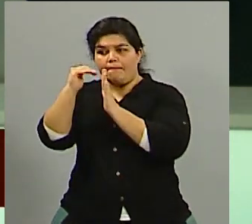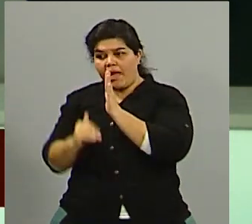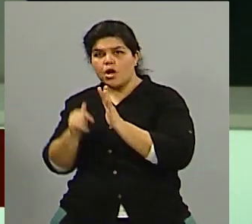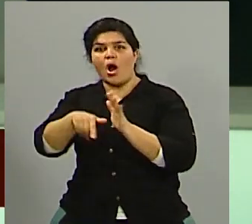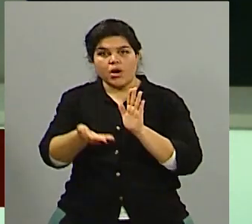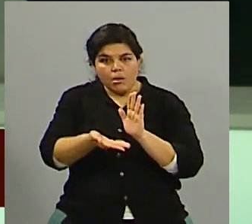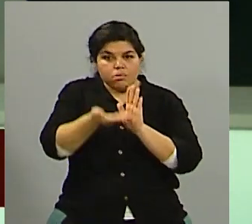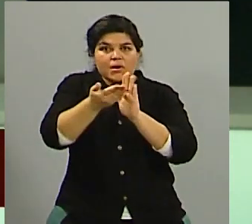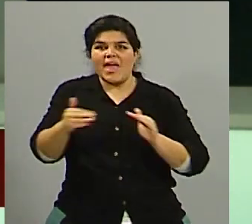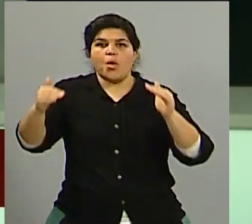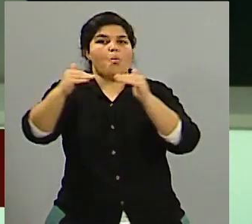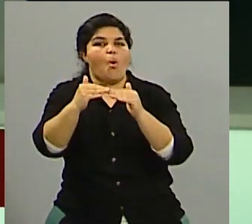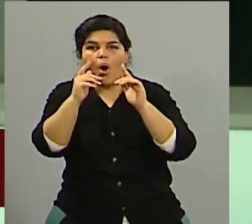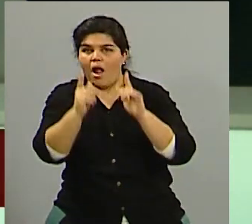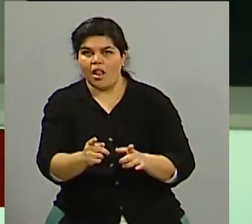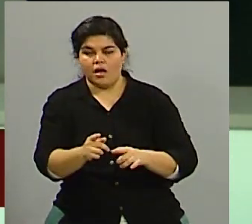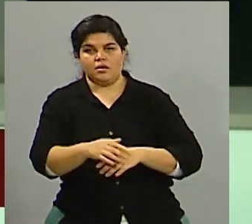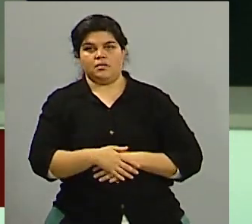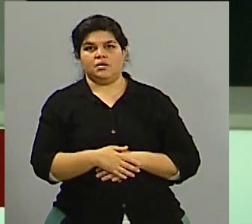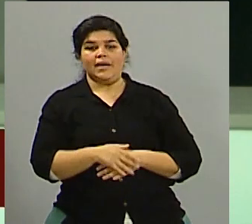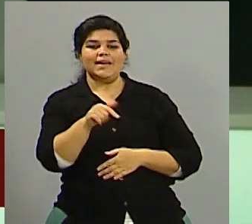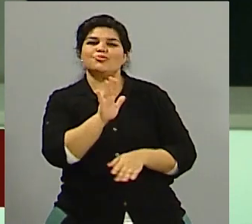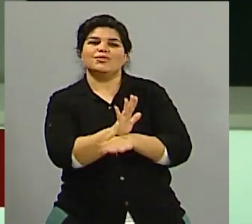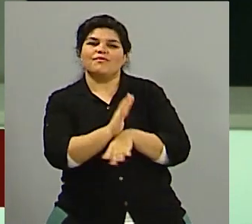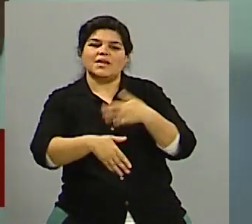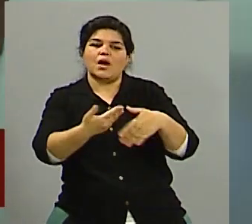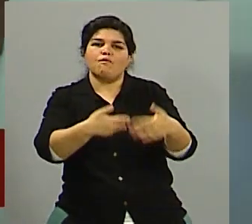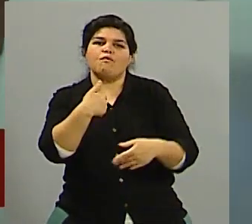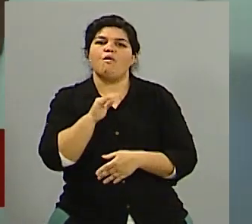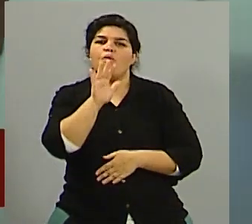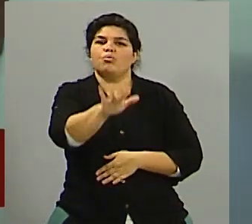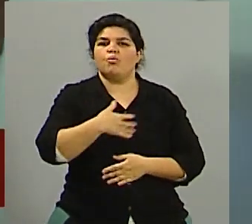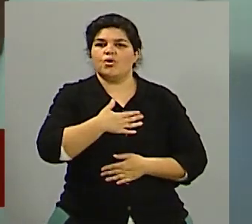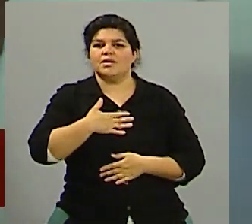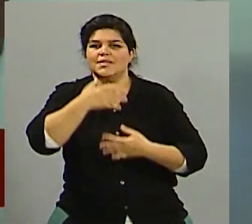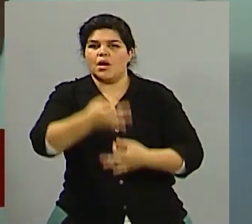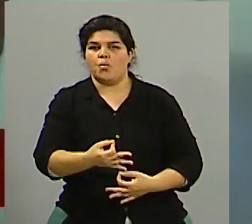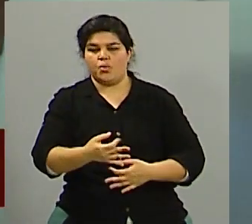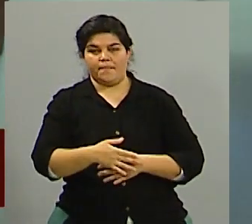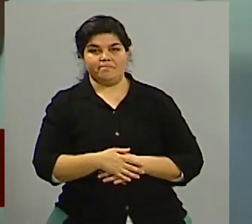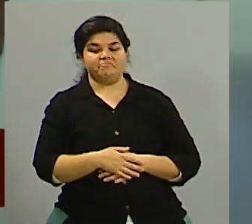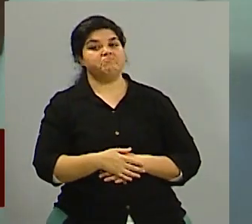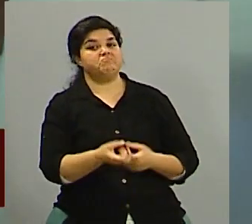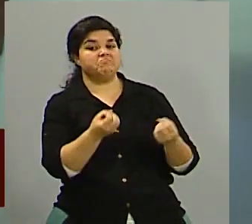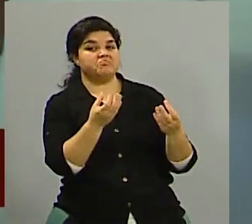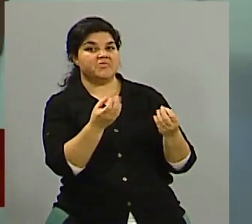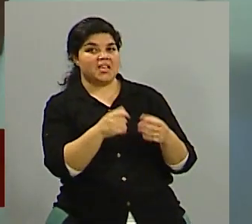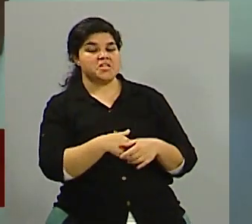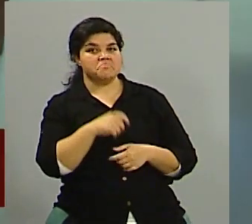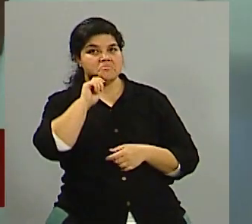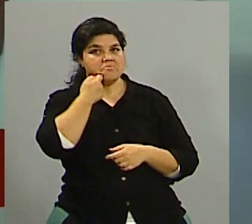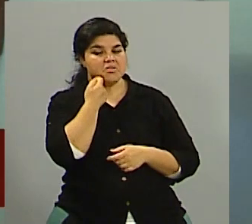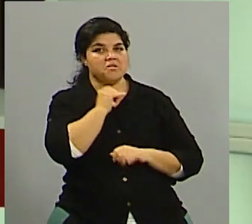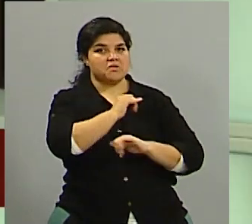tema del financiamiento del sistema previsional, le da mucho más sustentabilidad. Es una excelente noticia, está bueno tenerlo presente. Carlos, te